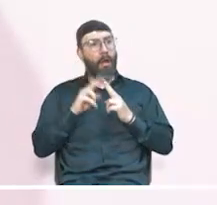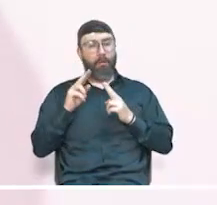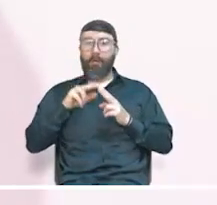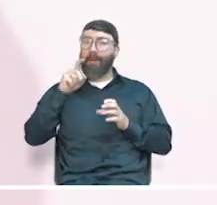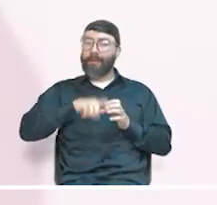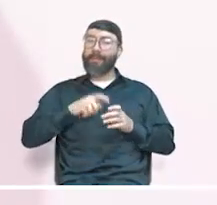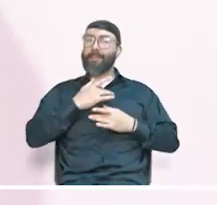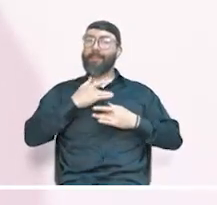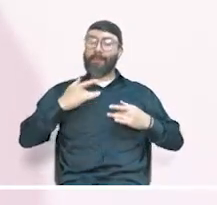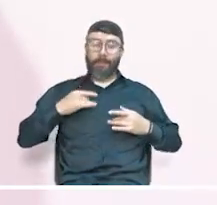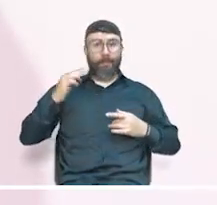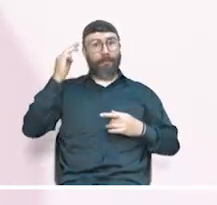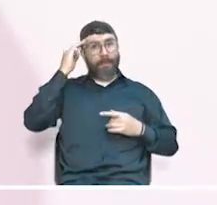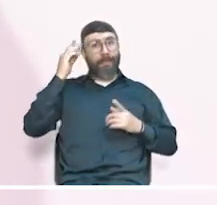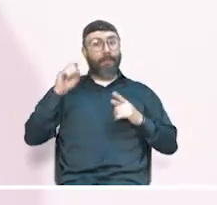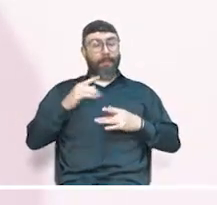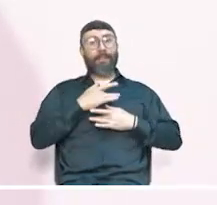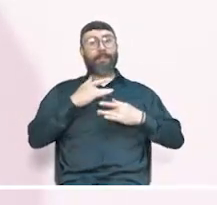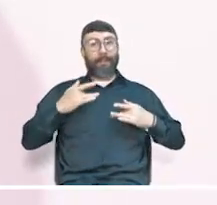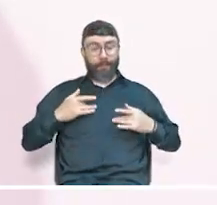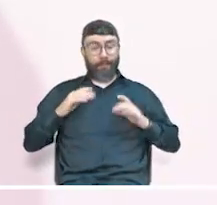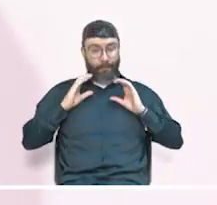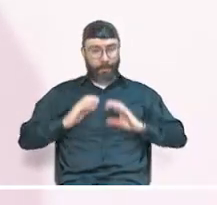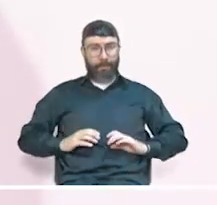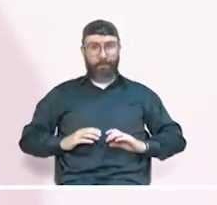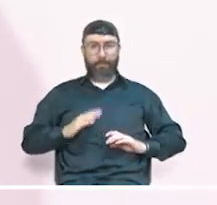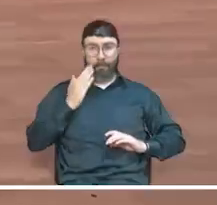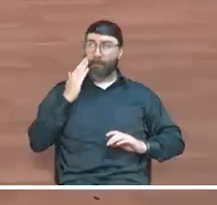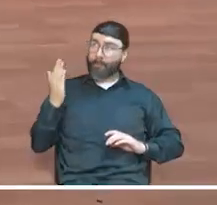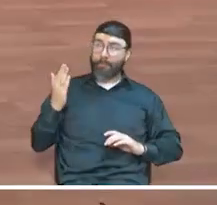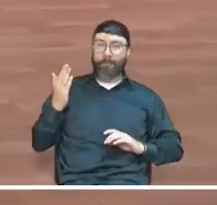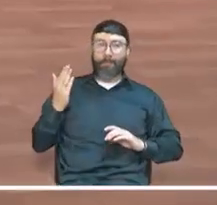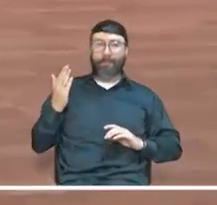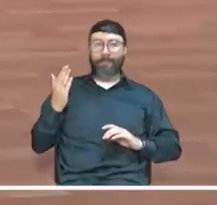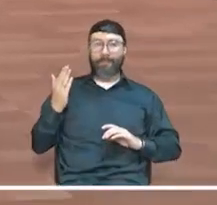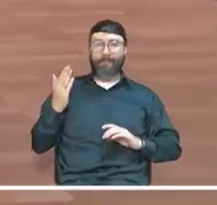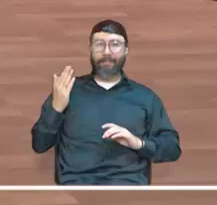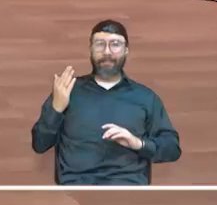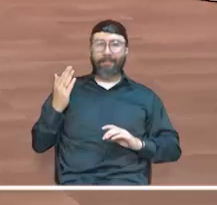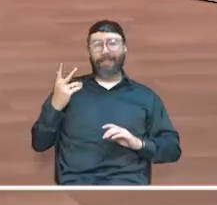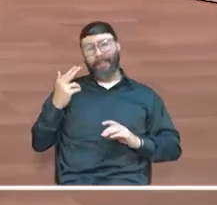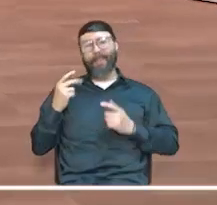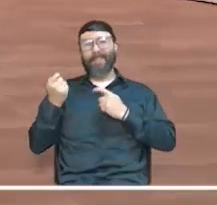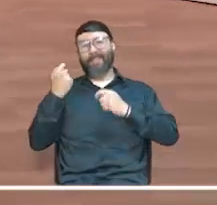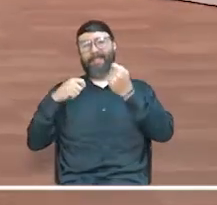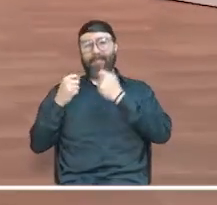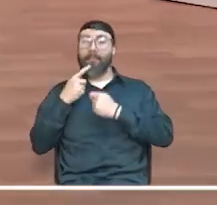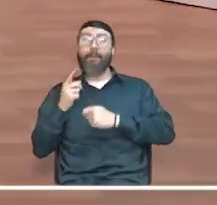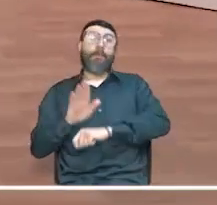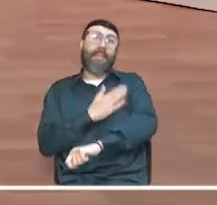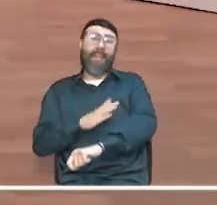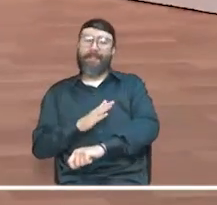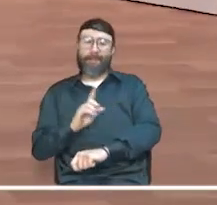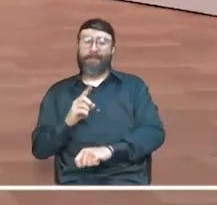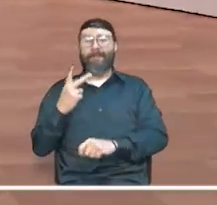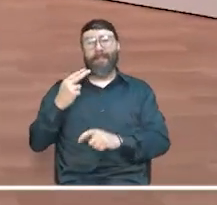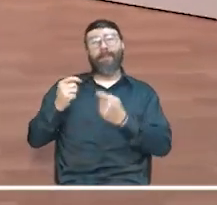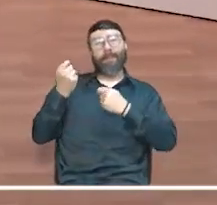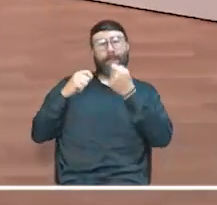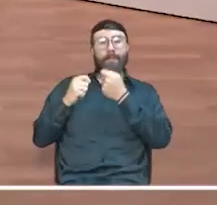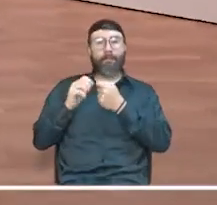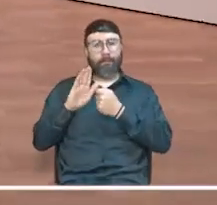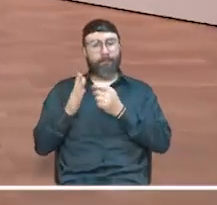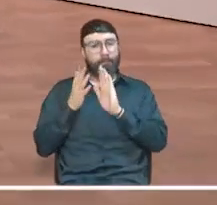mental como nuestra salud física. Vamos a unas notas musicales y ya unas cortes de salud y ya les contamos más